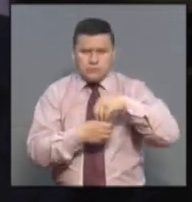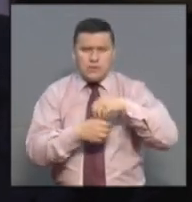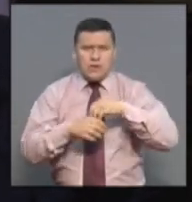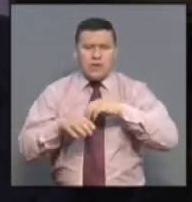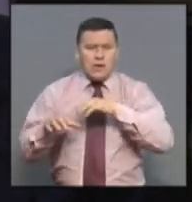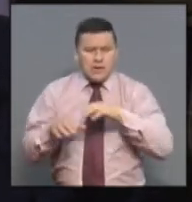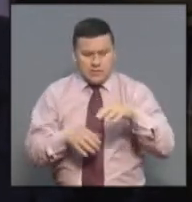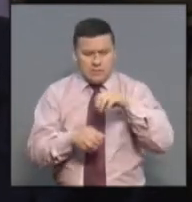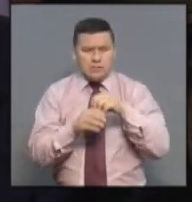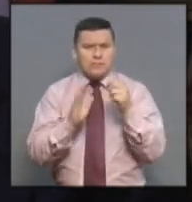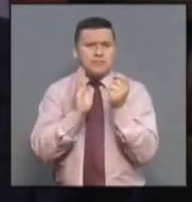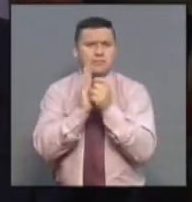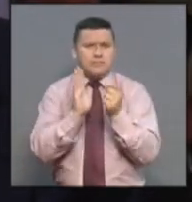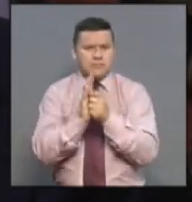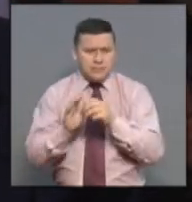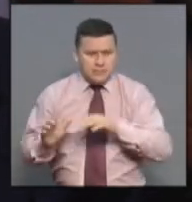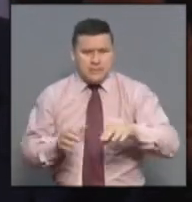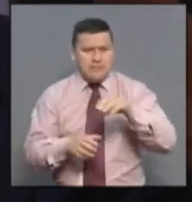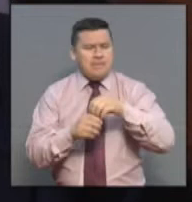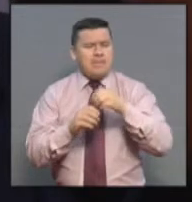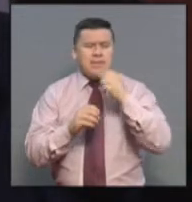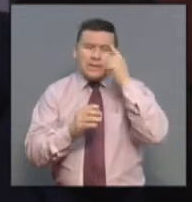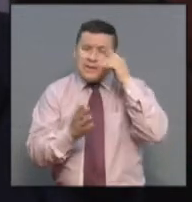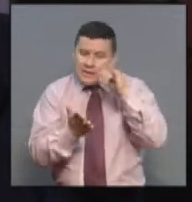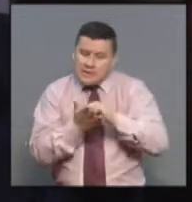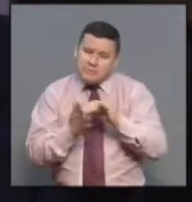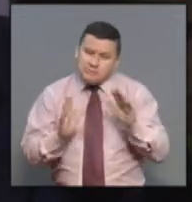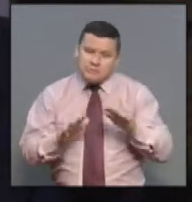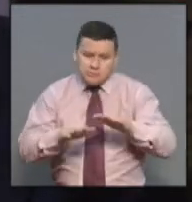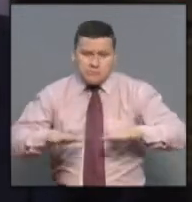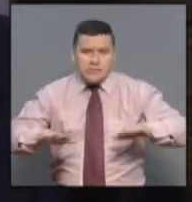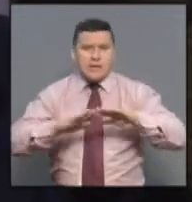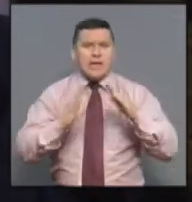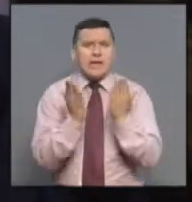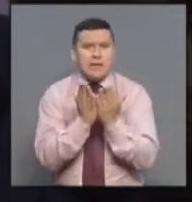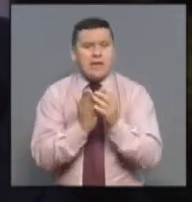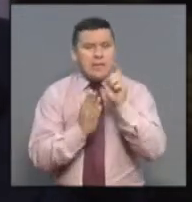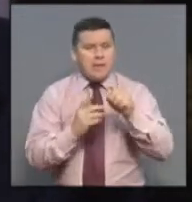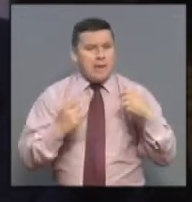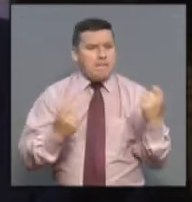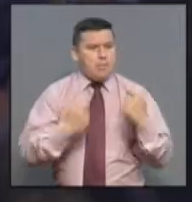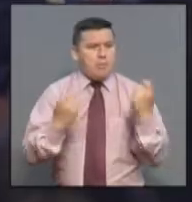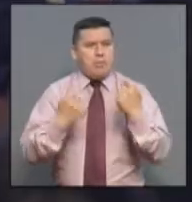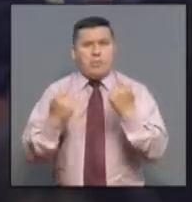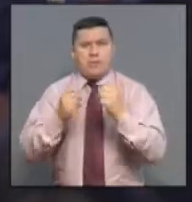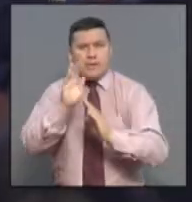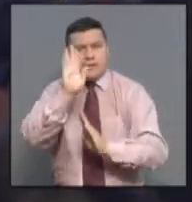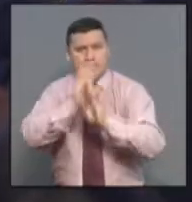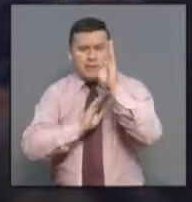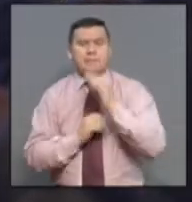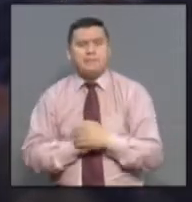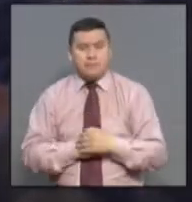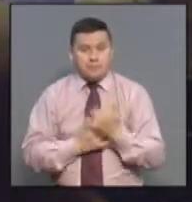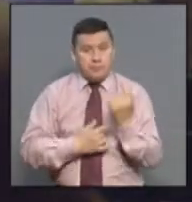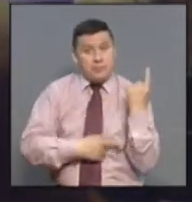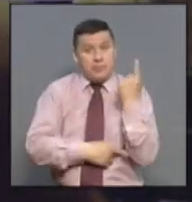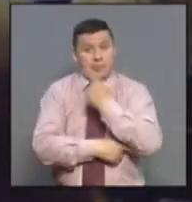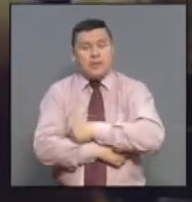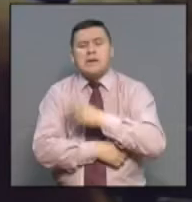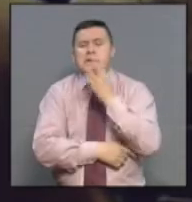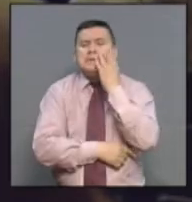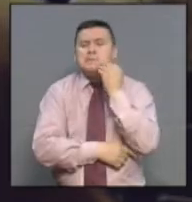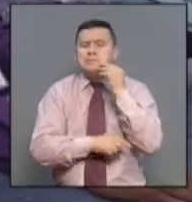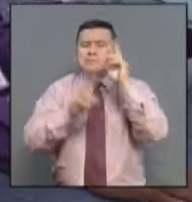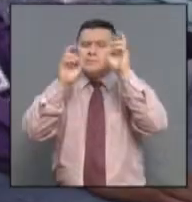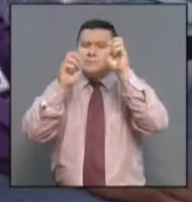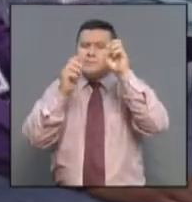acción, y sobre todo líneas de acción que creemos que en el campo educativo debe promover un gran desarrollo. Durante la jornada, expertos en